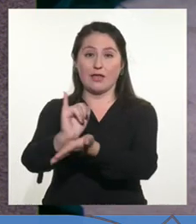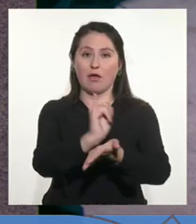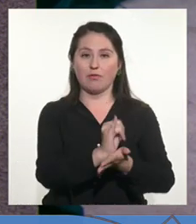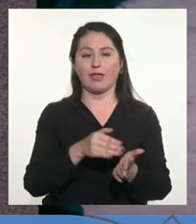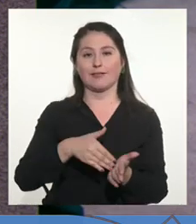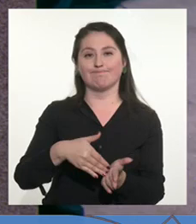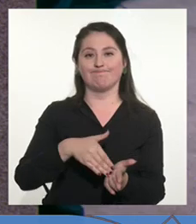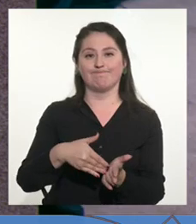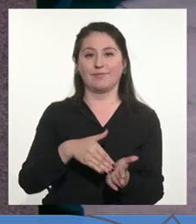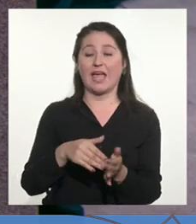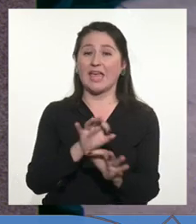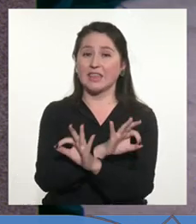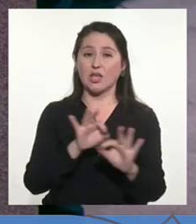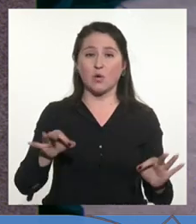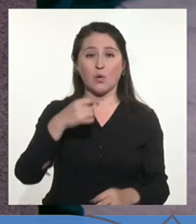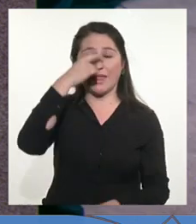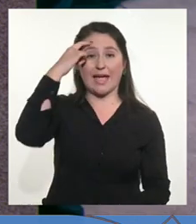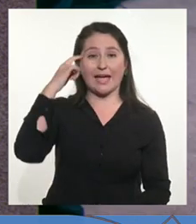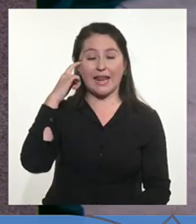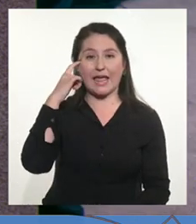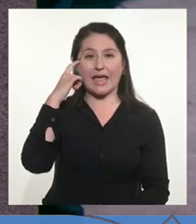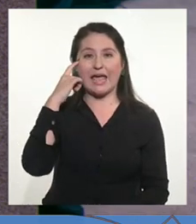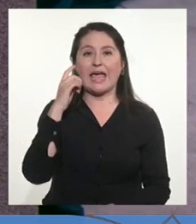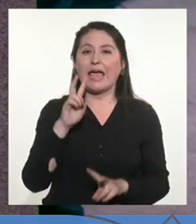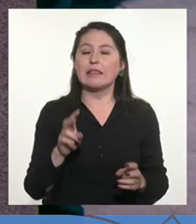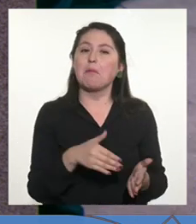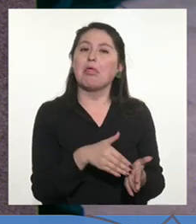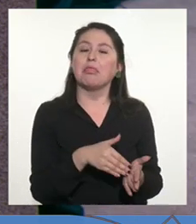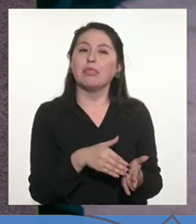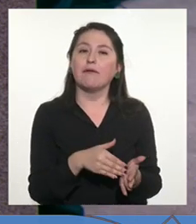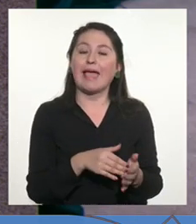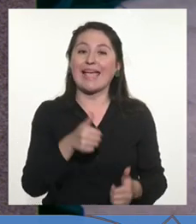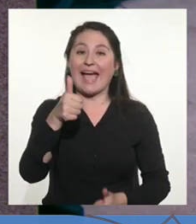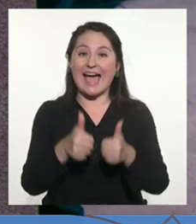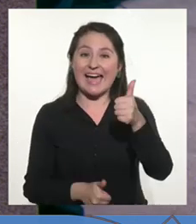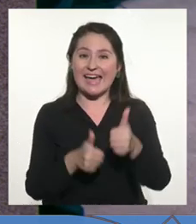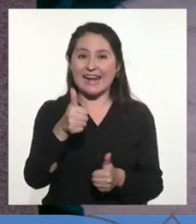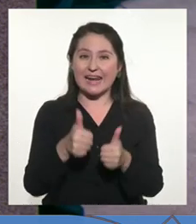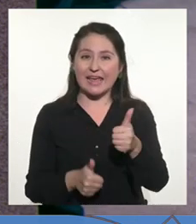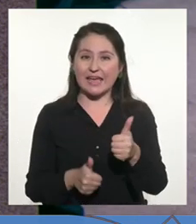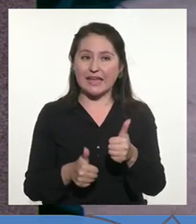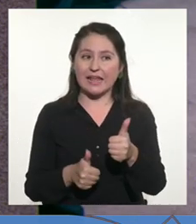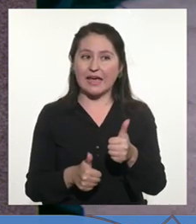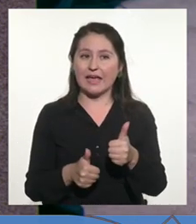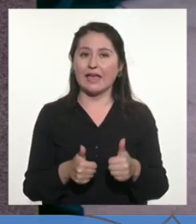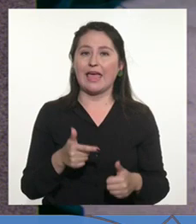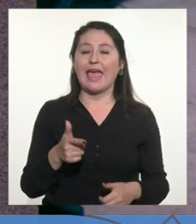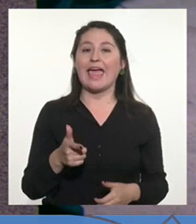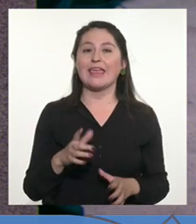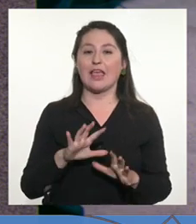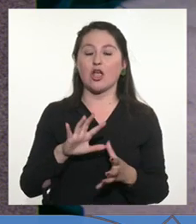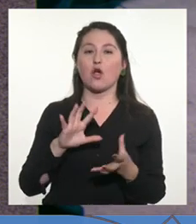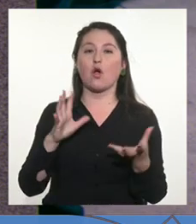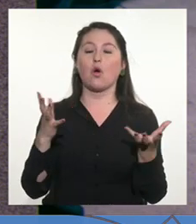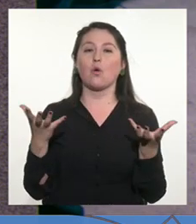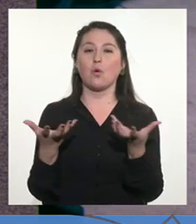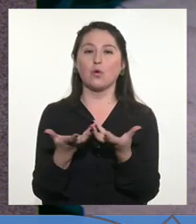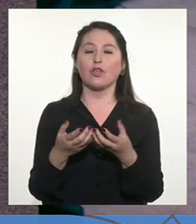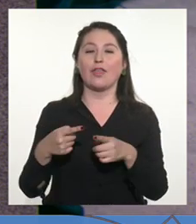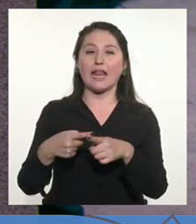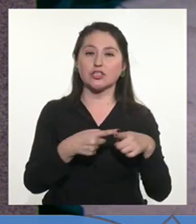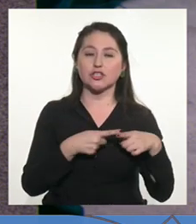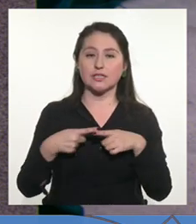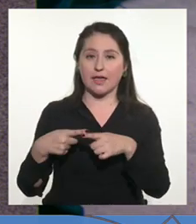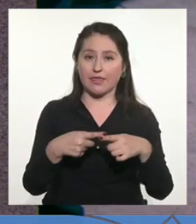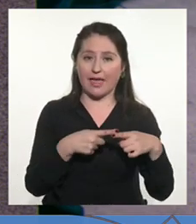ya ninguna creen ahí trevi vida yo creo que la carrera la obsolescencia es del conjunto de nuestra sociedad y por lo tanto yo